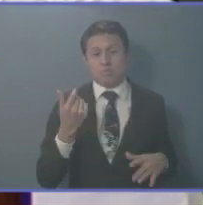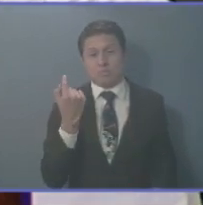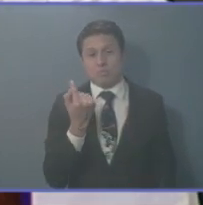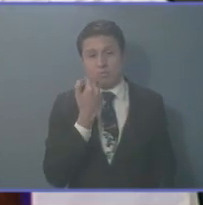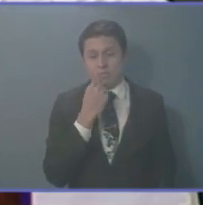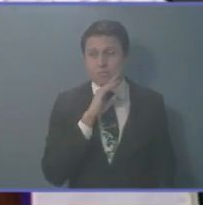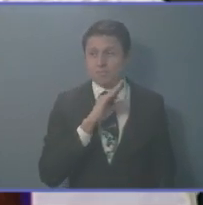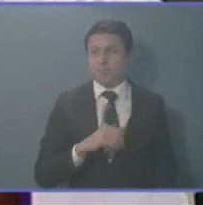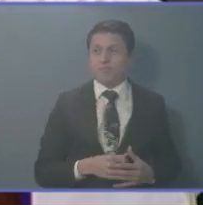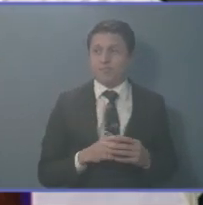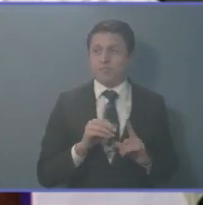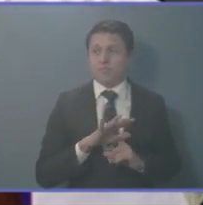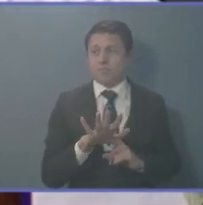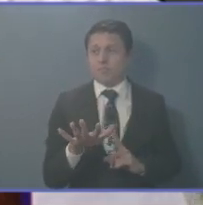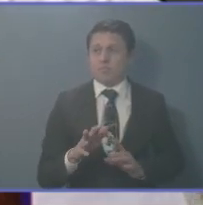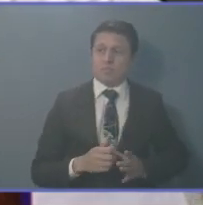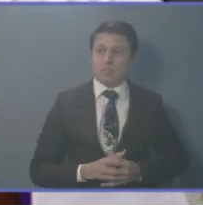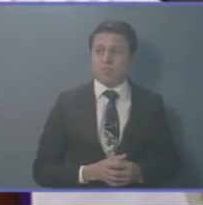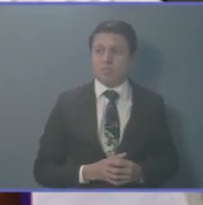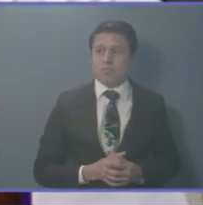sospechosos. Condiciones para